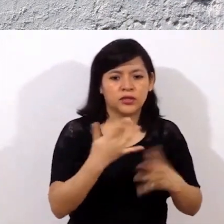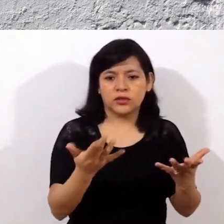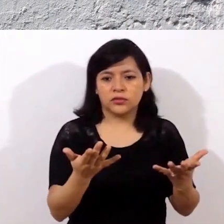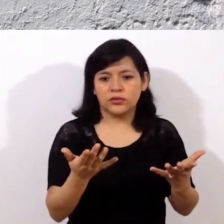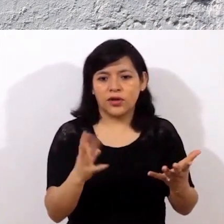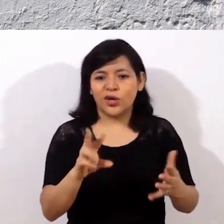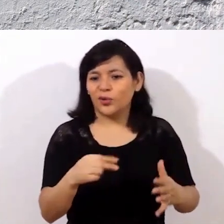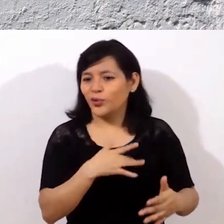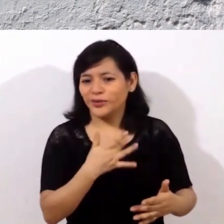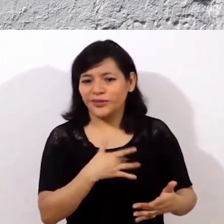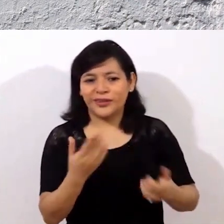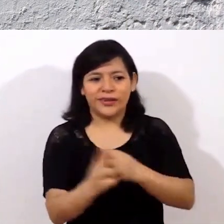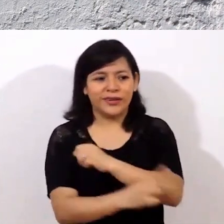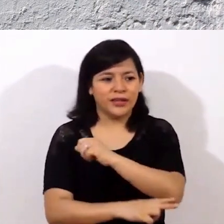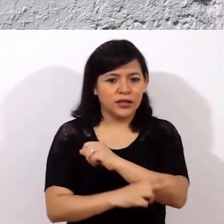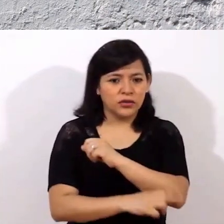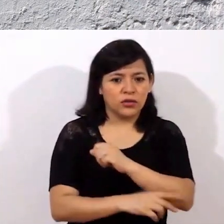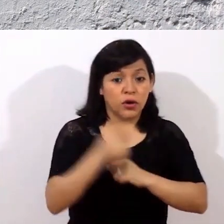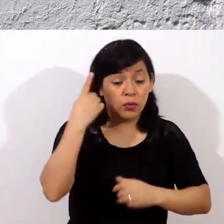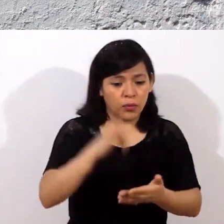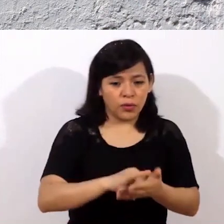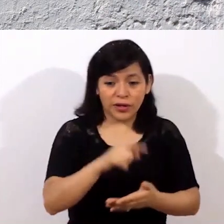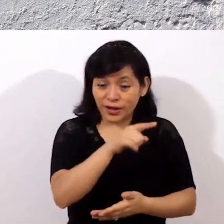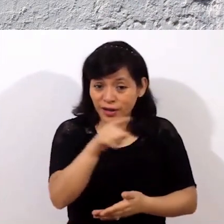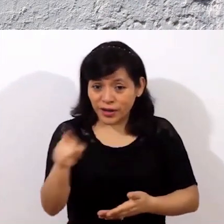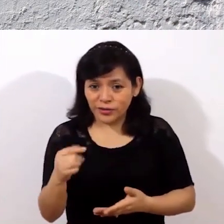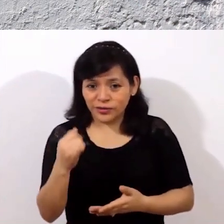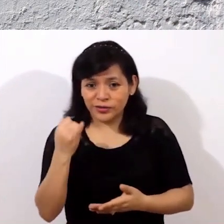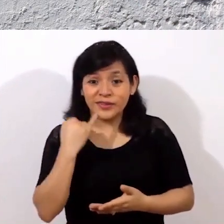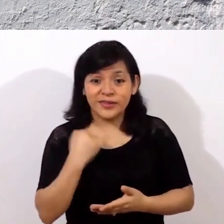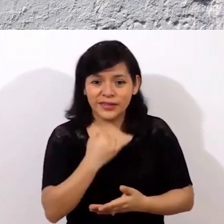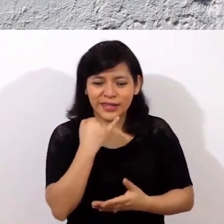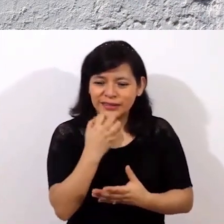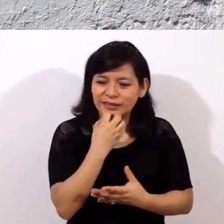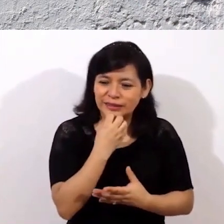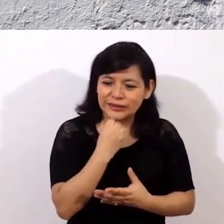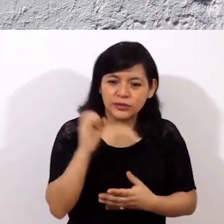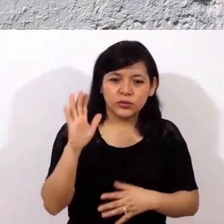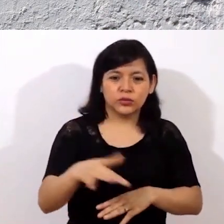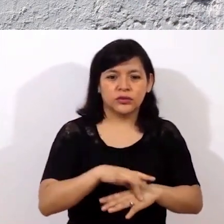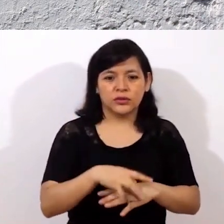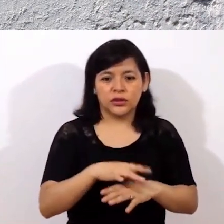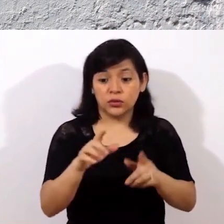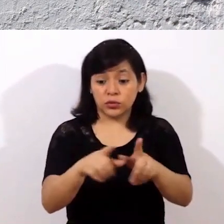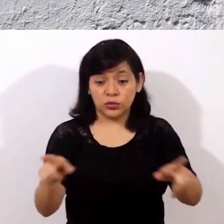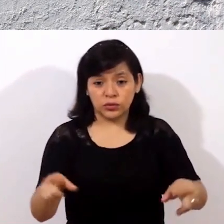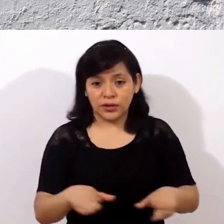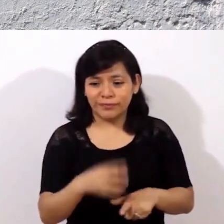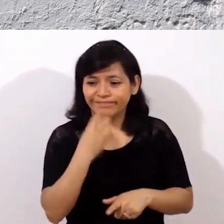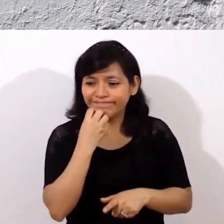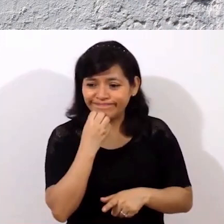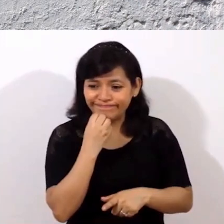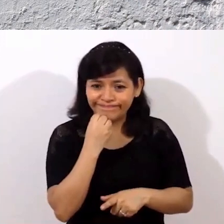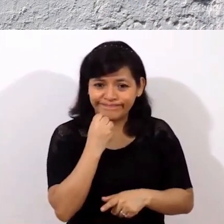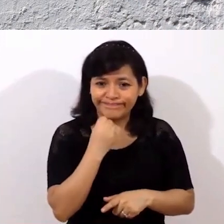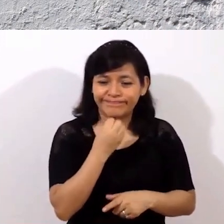pueblo real. ¿Por qué? Porque ellos consideraban estar en posesión de nuestra tierra, vivir en nuestra tierra. Esto nos trae